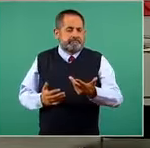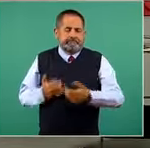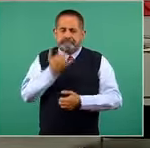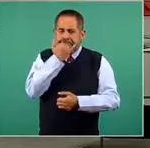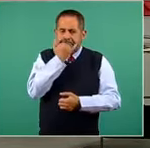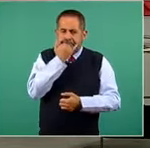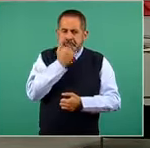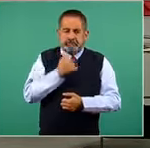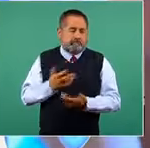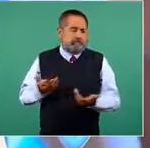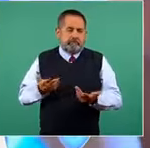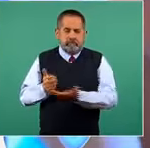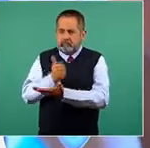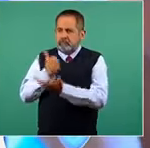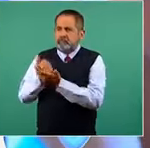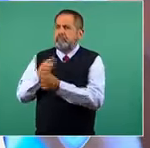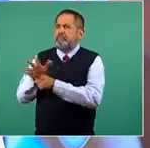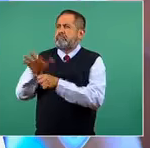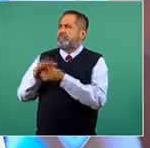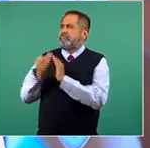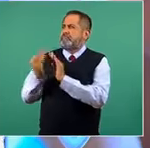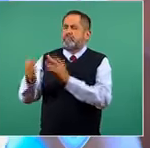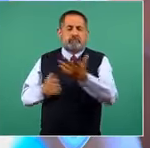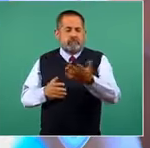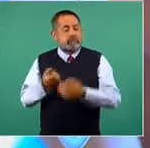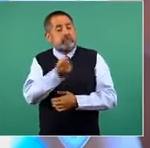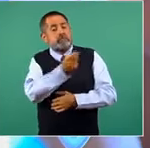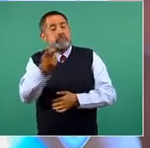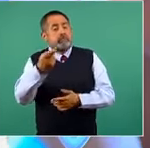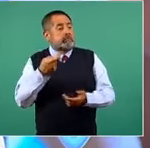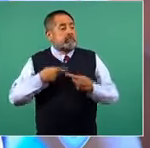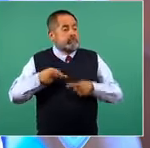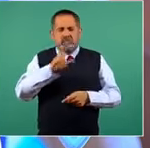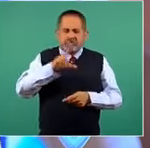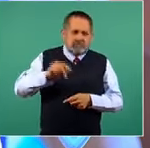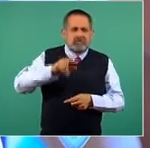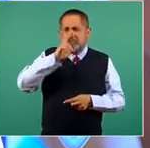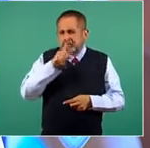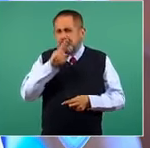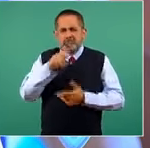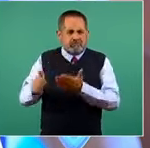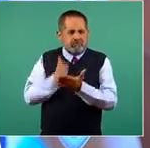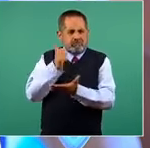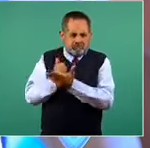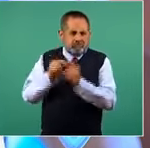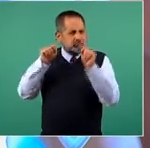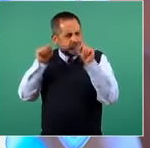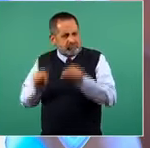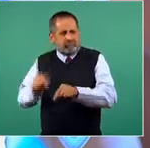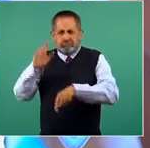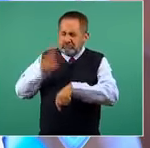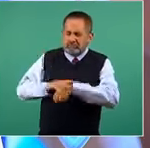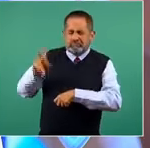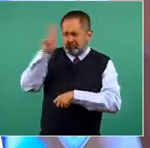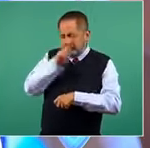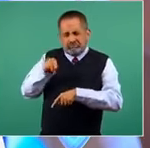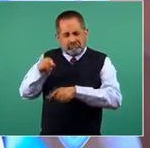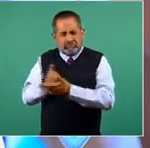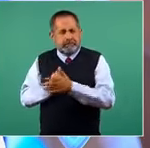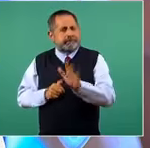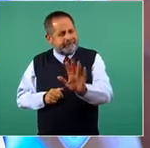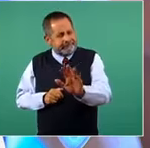recibimos críticas semejantes a lo que ya decía Blanca, de que por qué no en ciudades y que qué no nos dábamos cuenta de que la epidemia estaba más fuerte ahí.